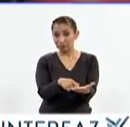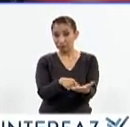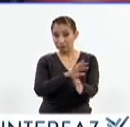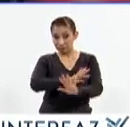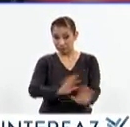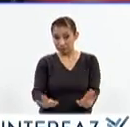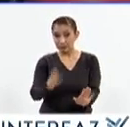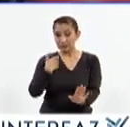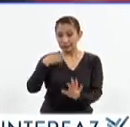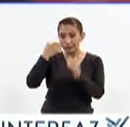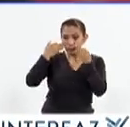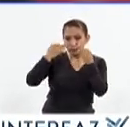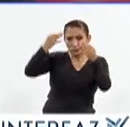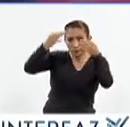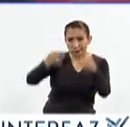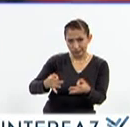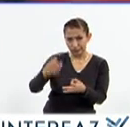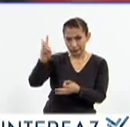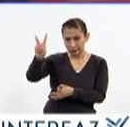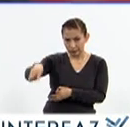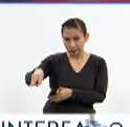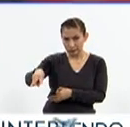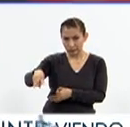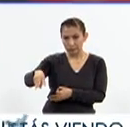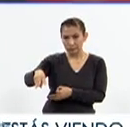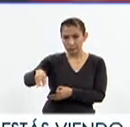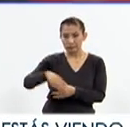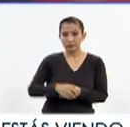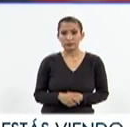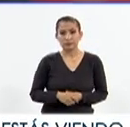una vez que se constate de que es cierto,